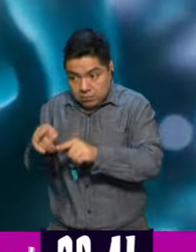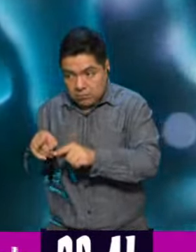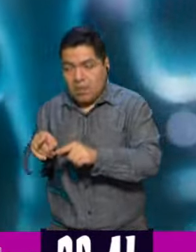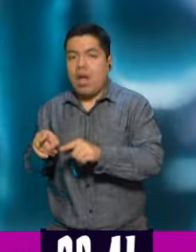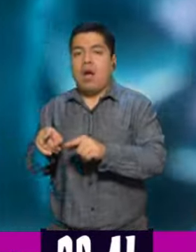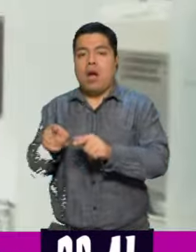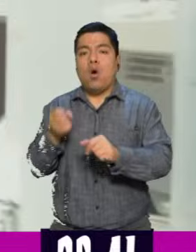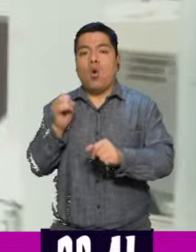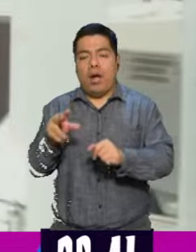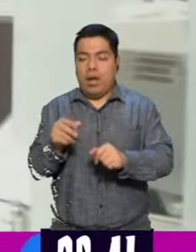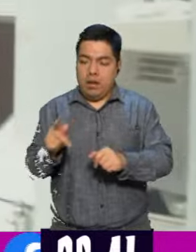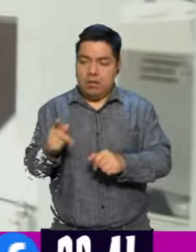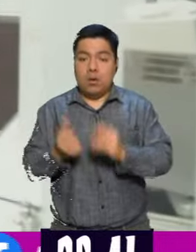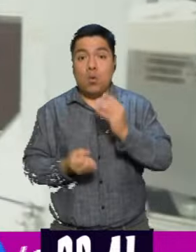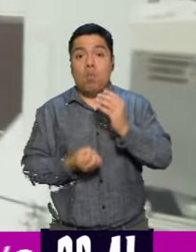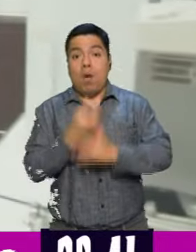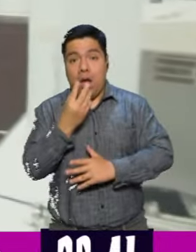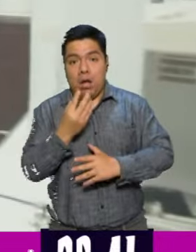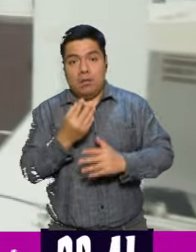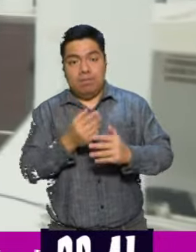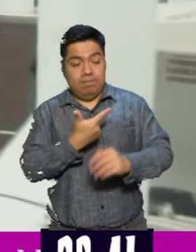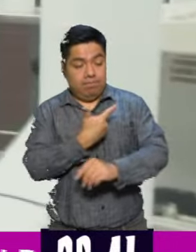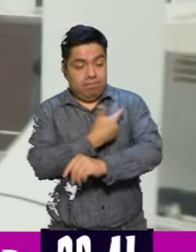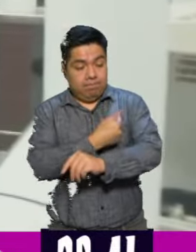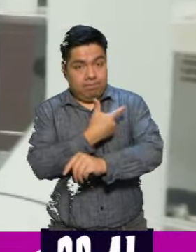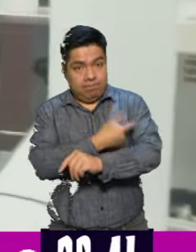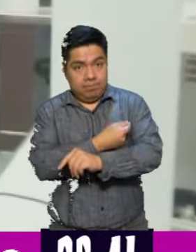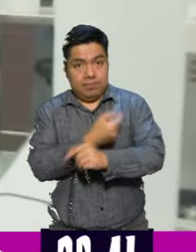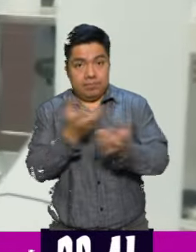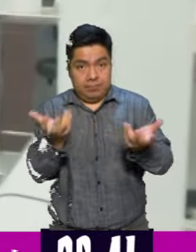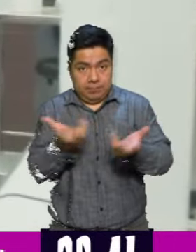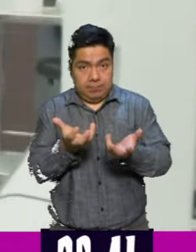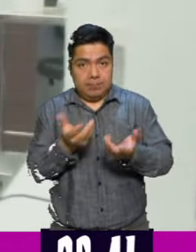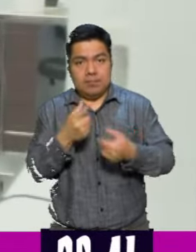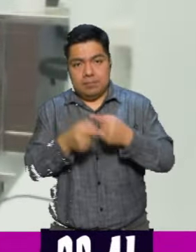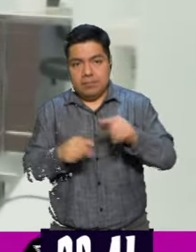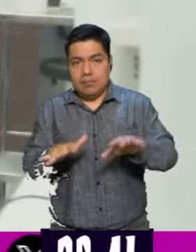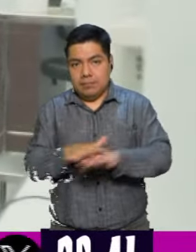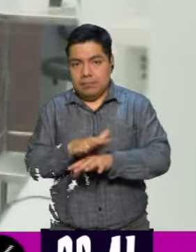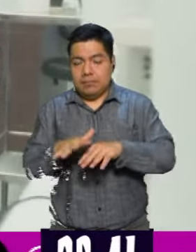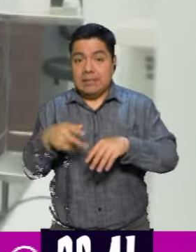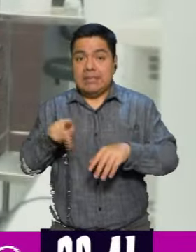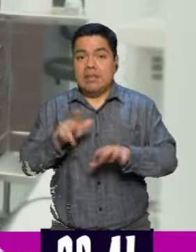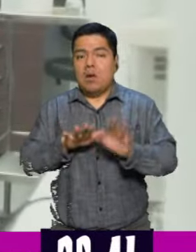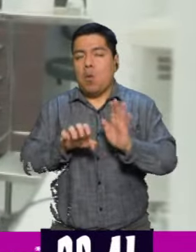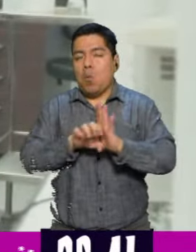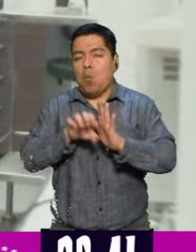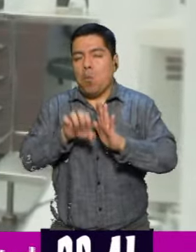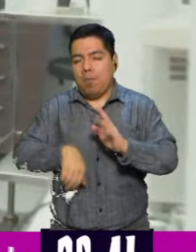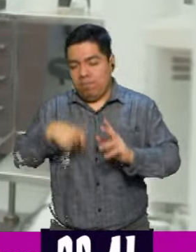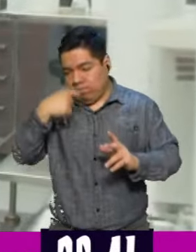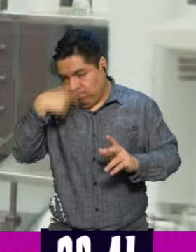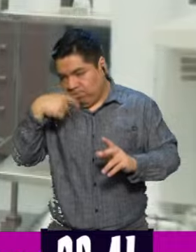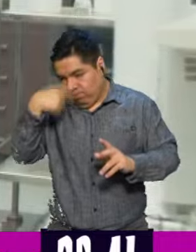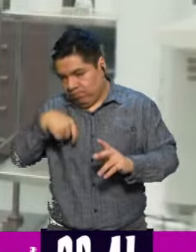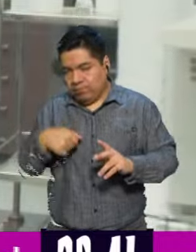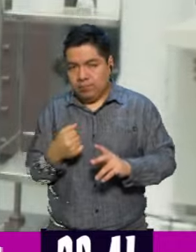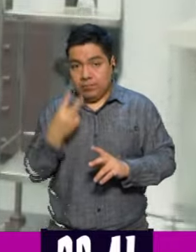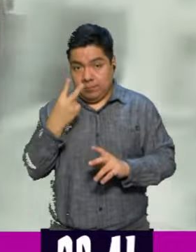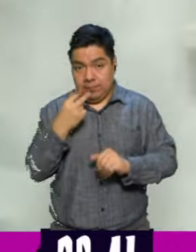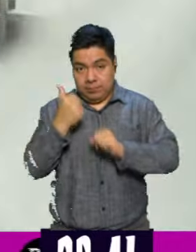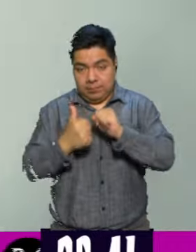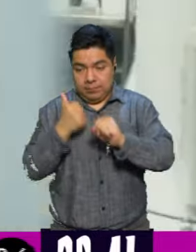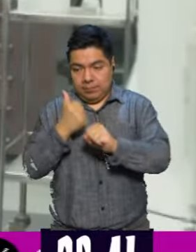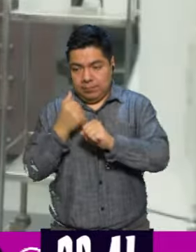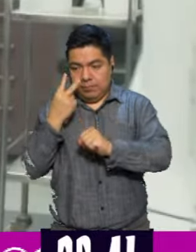que desarrollar una nueva vacuna y adaptarla. El caso extremo es la influenza, donde cada 2 años prácticamente